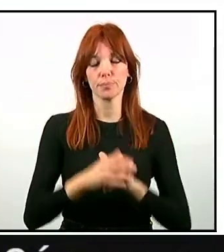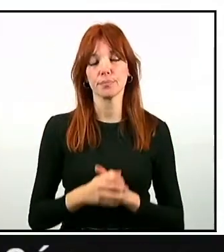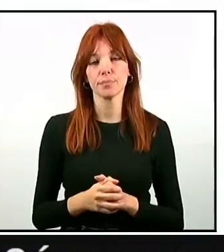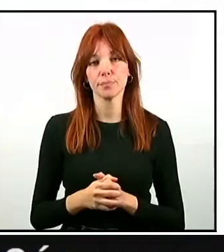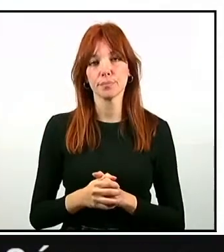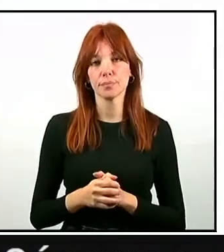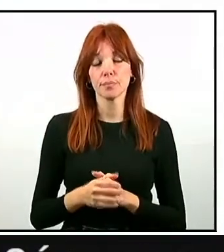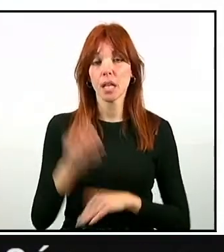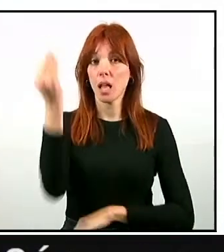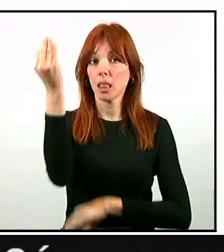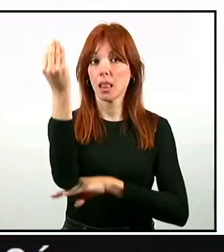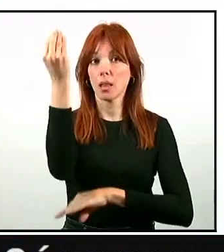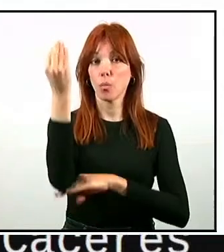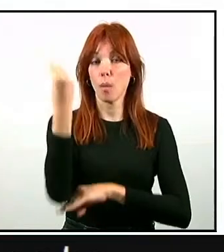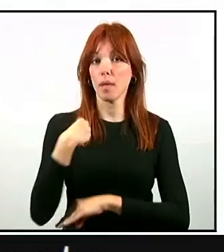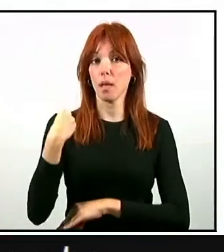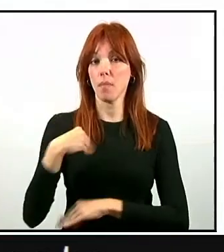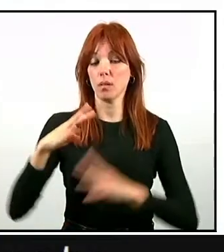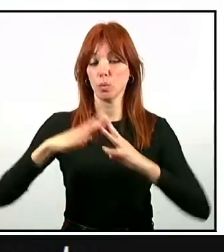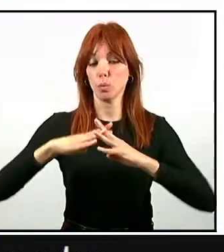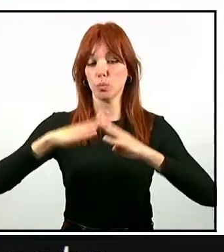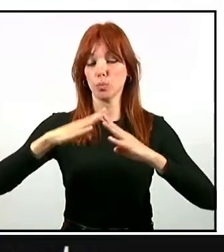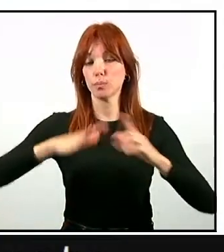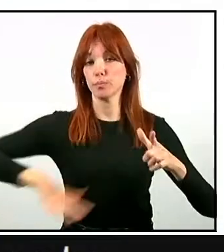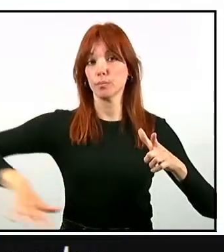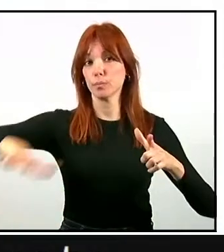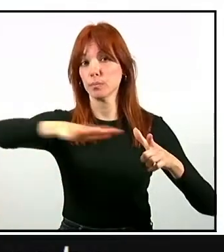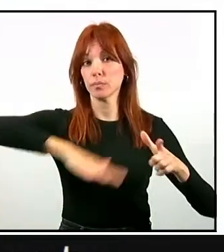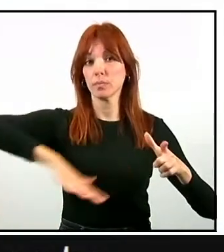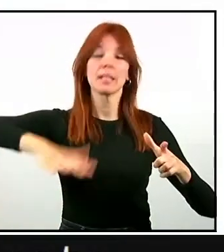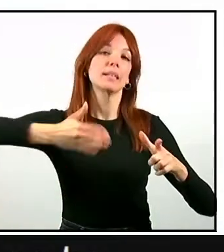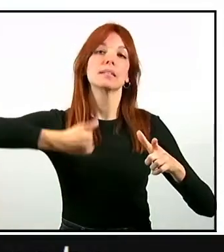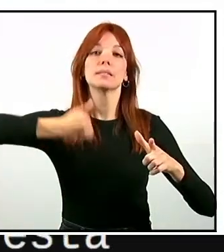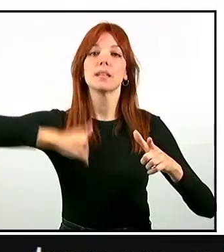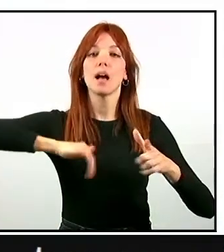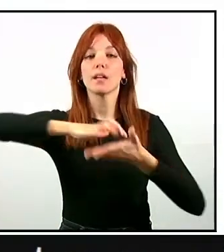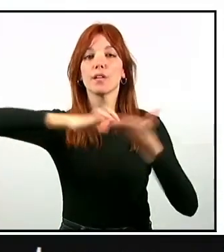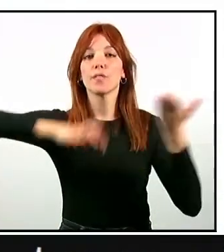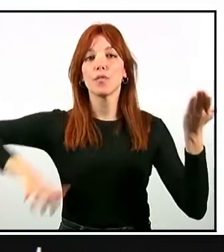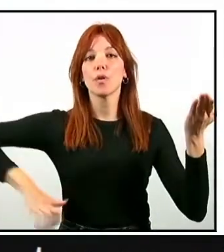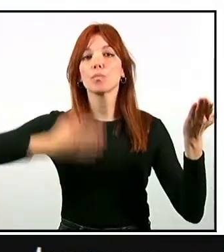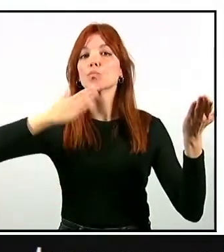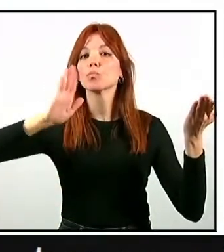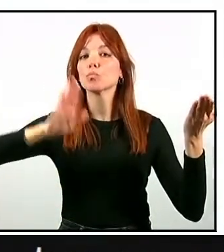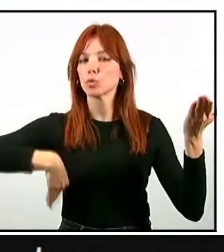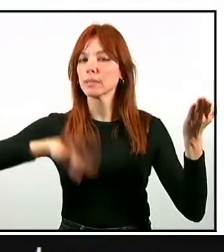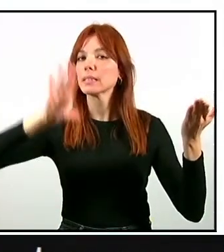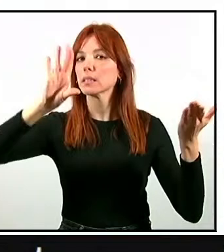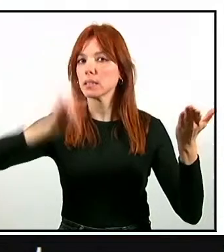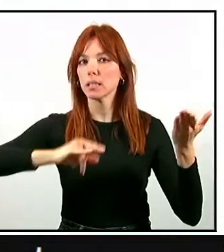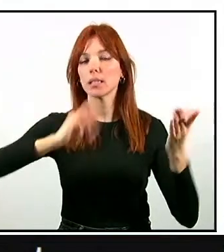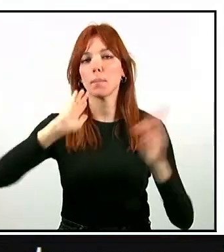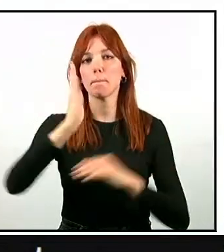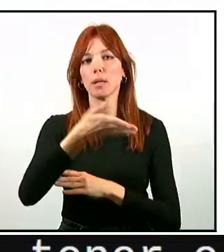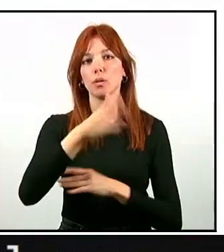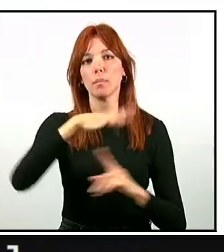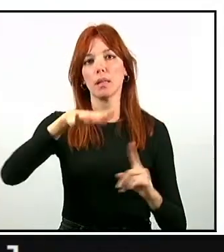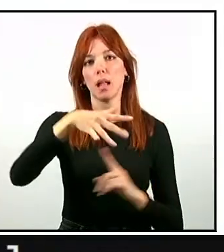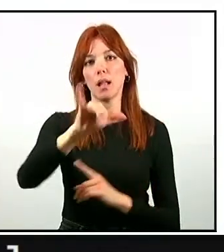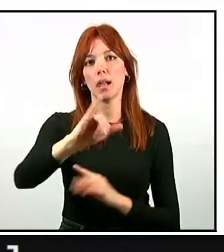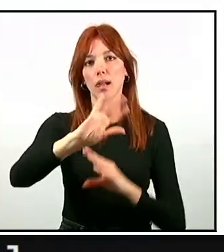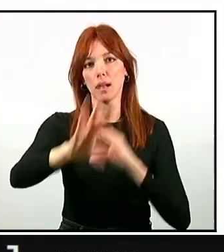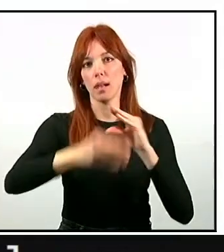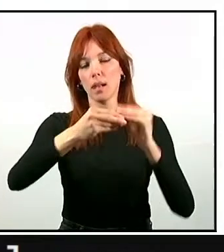esta instalación de esta estatua ya va a tener el informe favorable de impacto ambiental. Por tanto, lo único